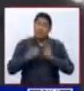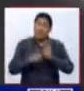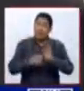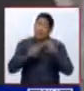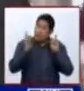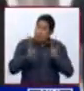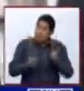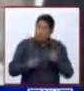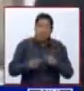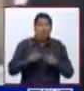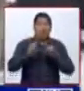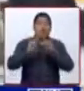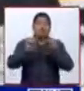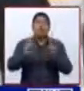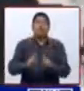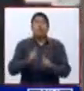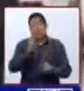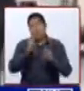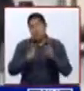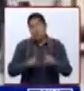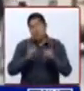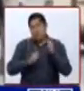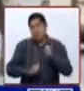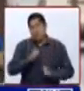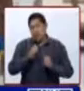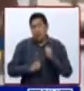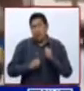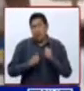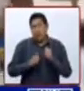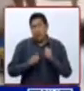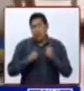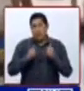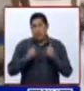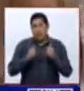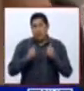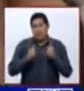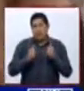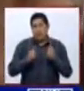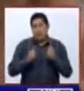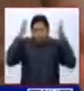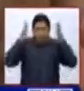misma imagen, vamos a preguntar a las personas cuál es la que menos quisieran contagiarse.